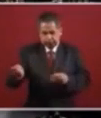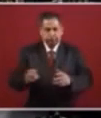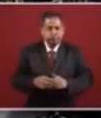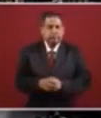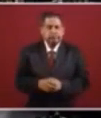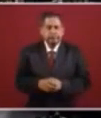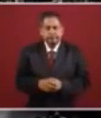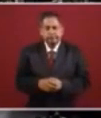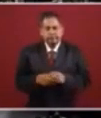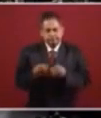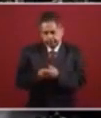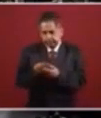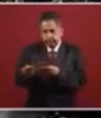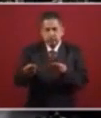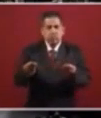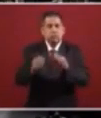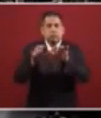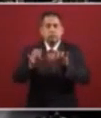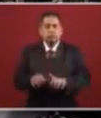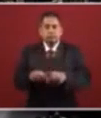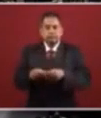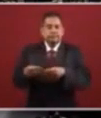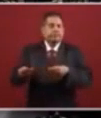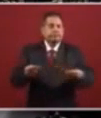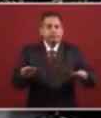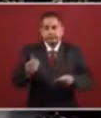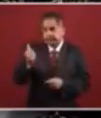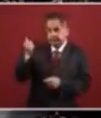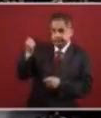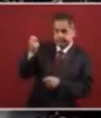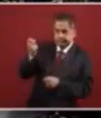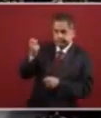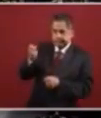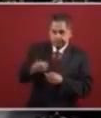por escrito y de esta manera